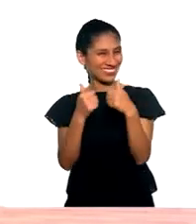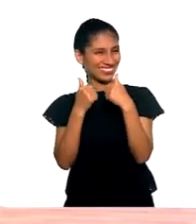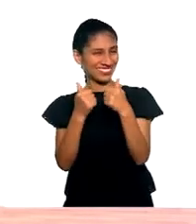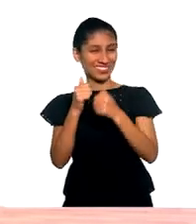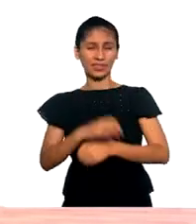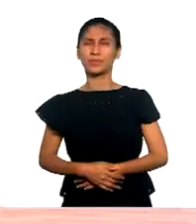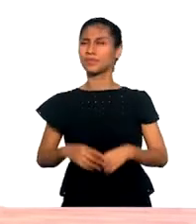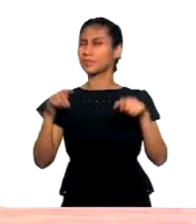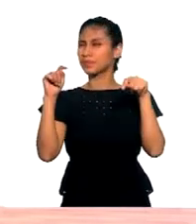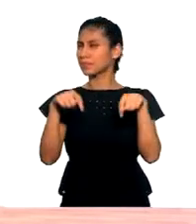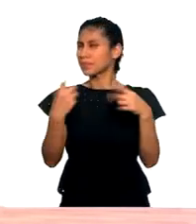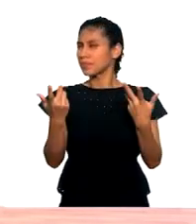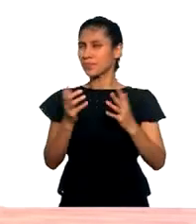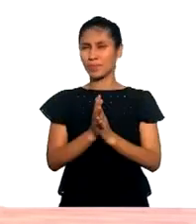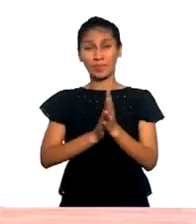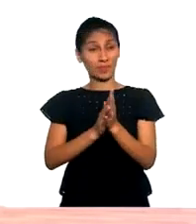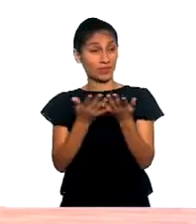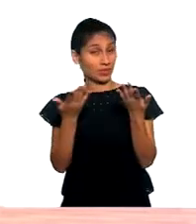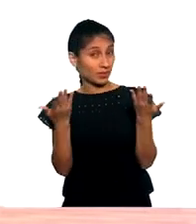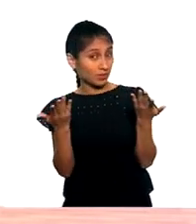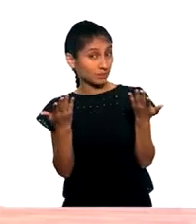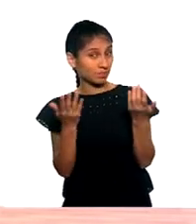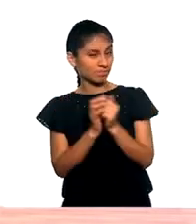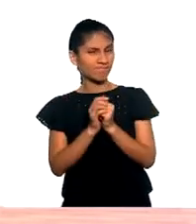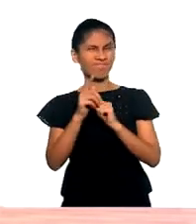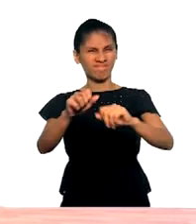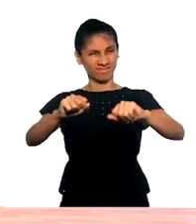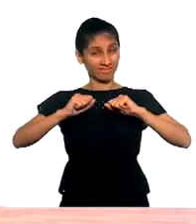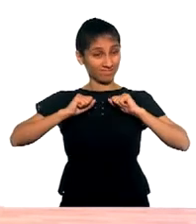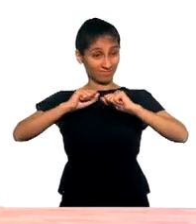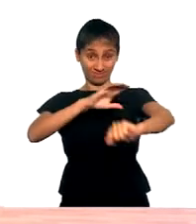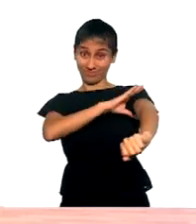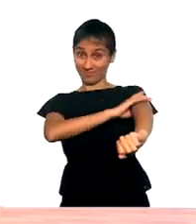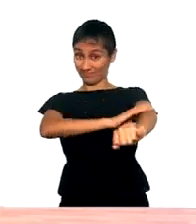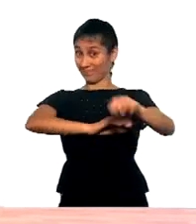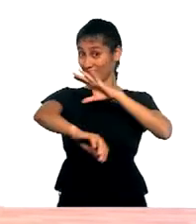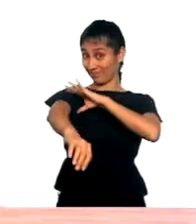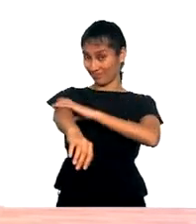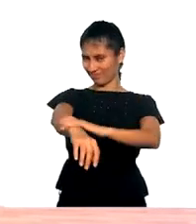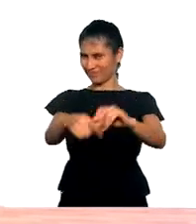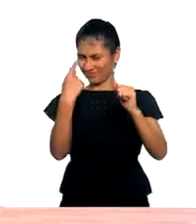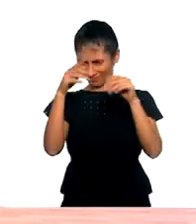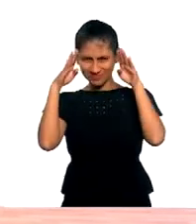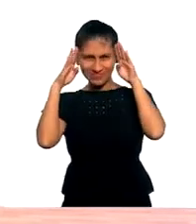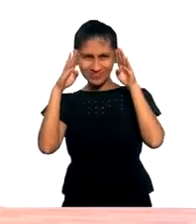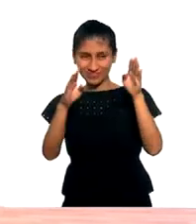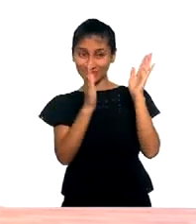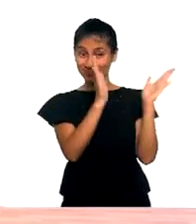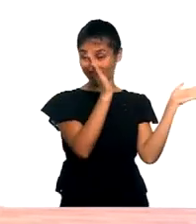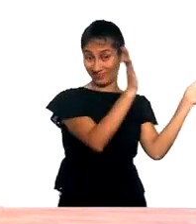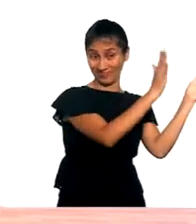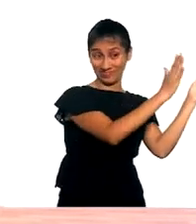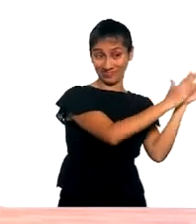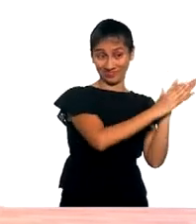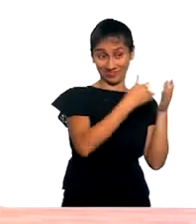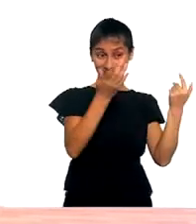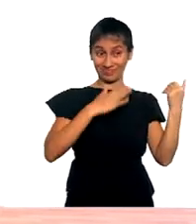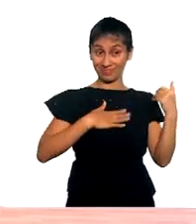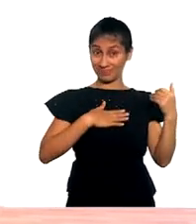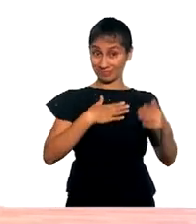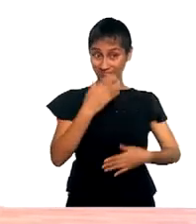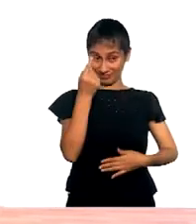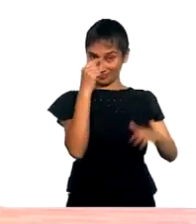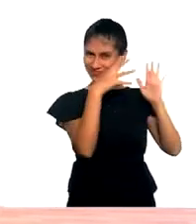ahora incluimos una rutina de brazos atención costado tres golpes